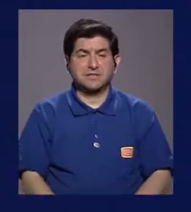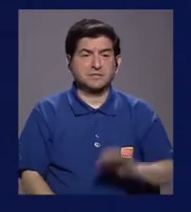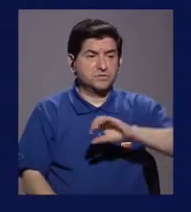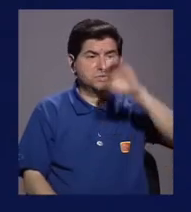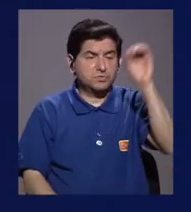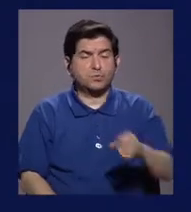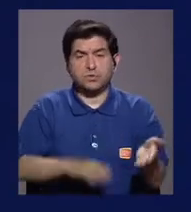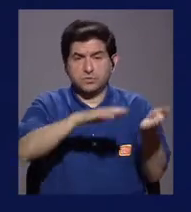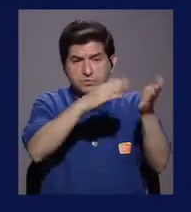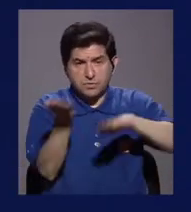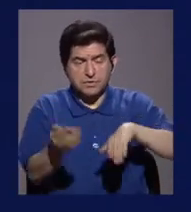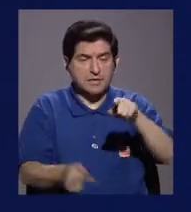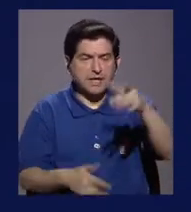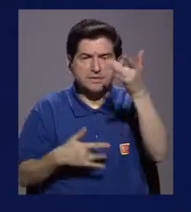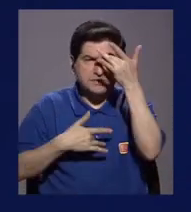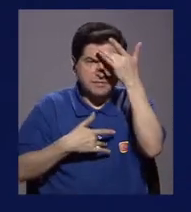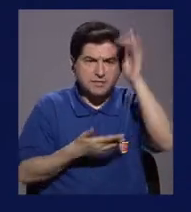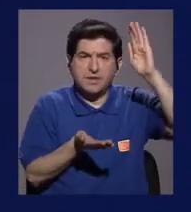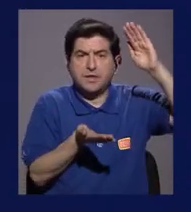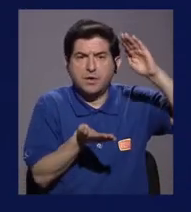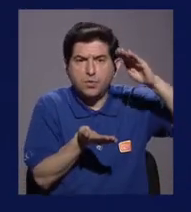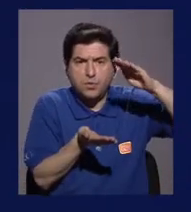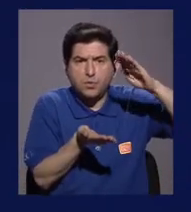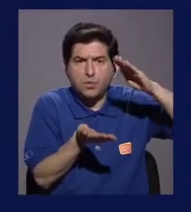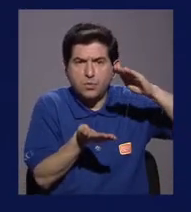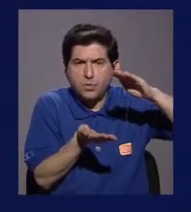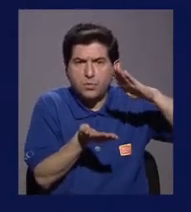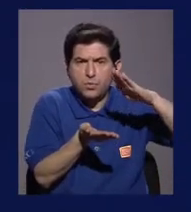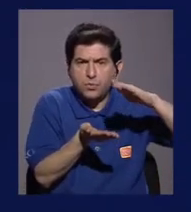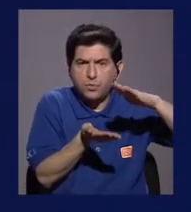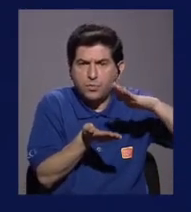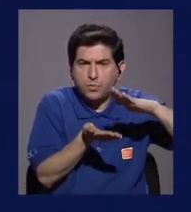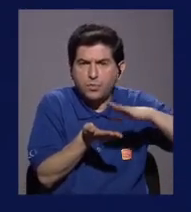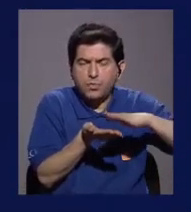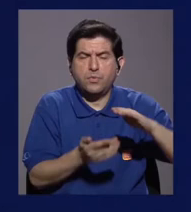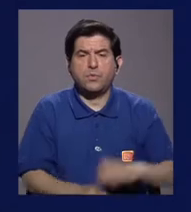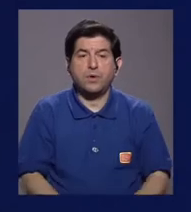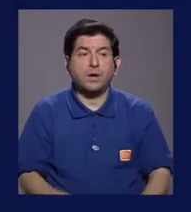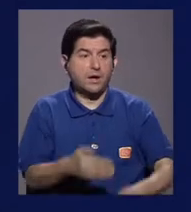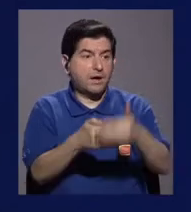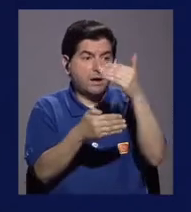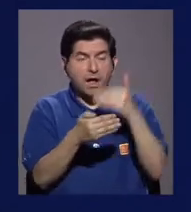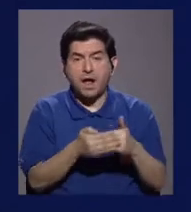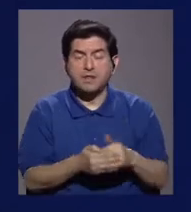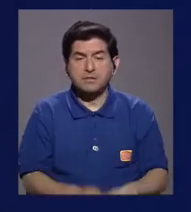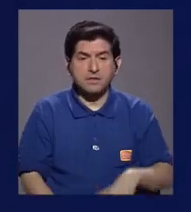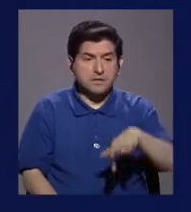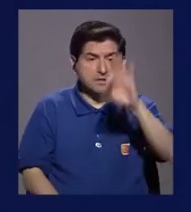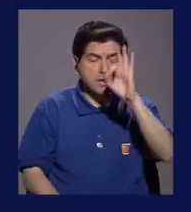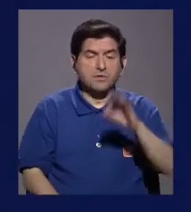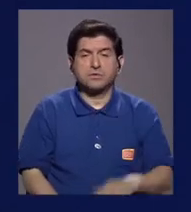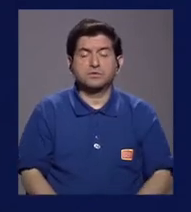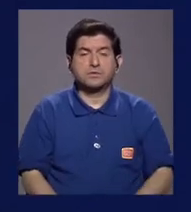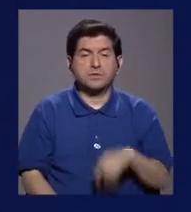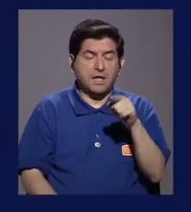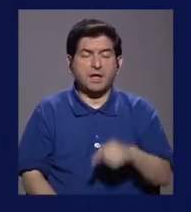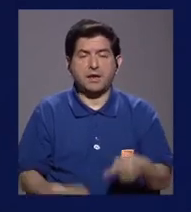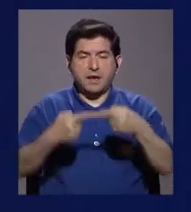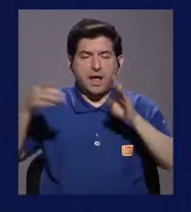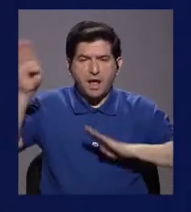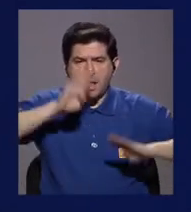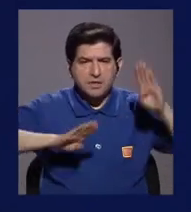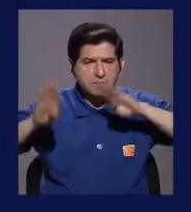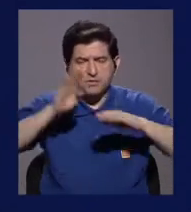las tasas de mortalidad de tuberculosis bajan y bajan y bajan incluyendo antes de que se descubrieran los antibióticos